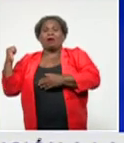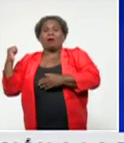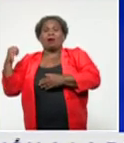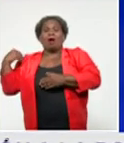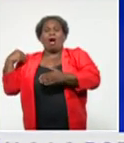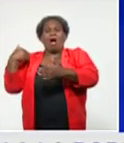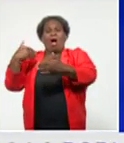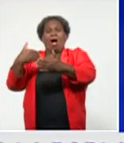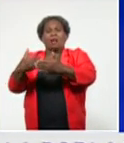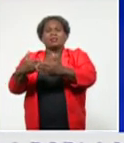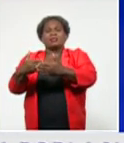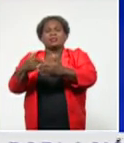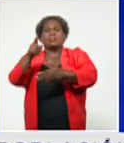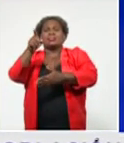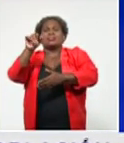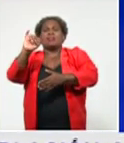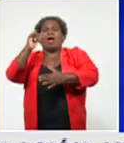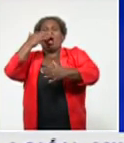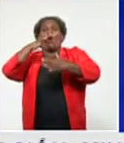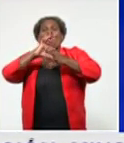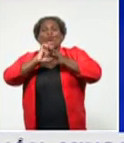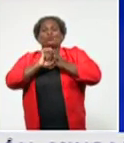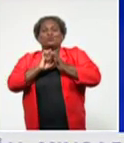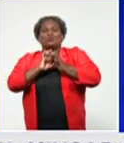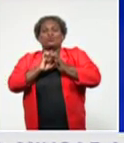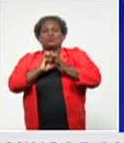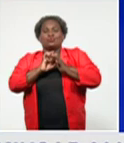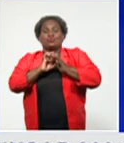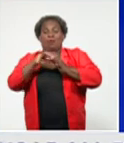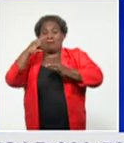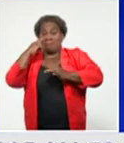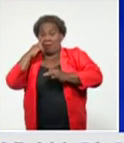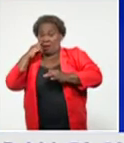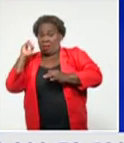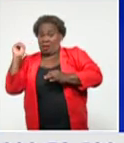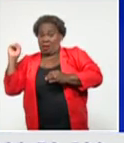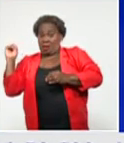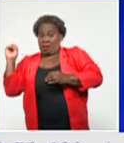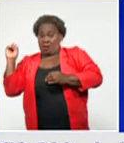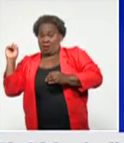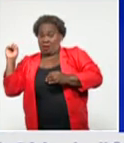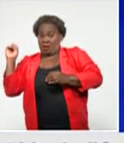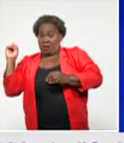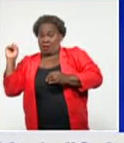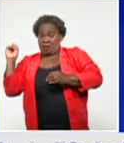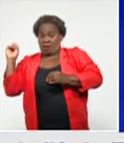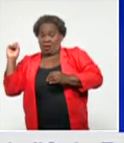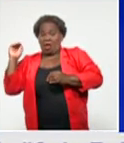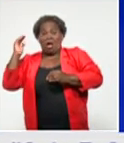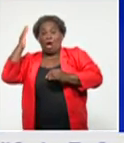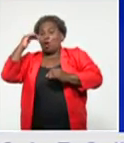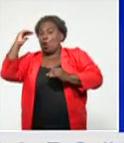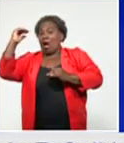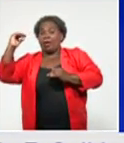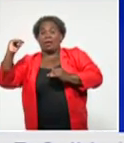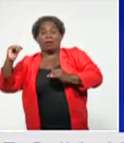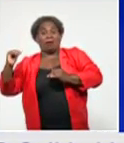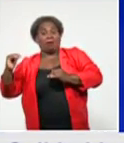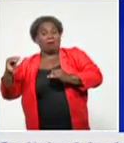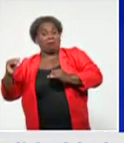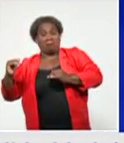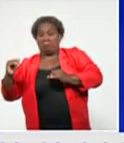16 de agosto, acá al final. Y fíjense cómo, lejos de disminuir el número de